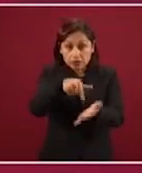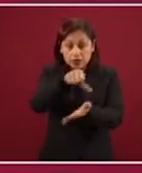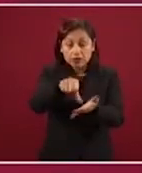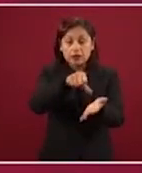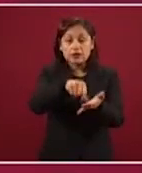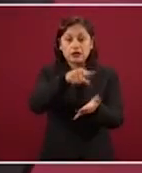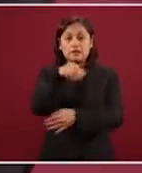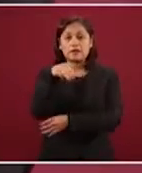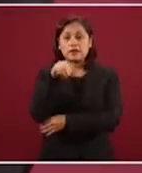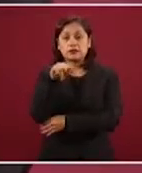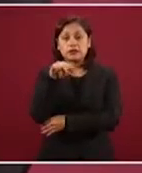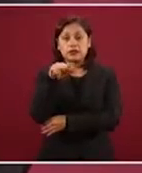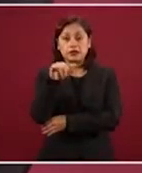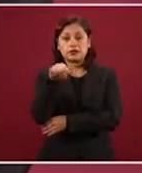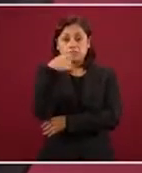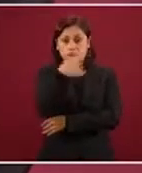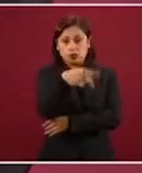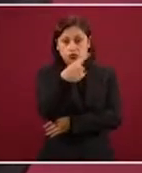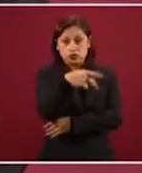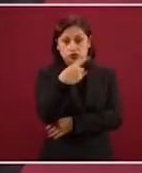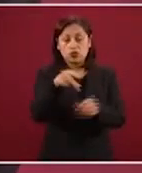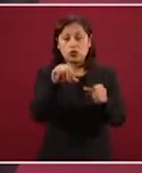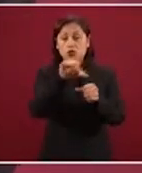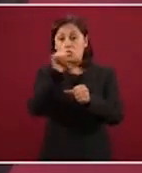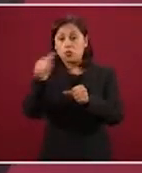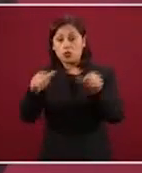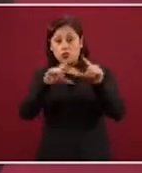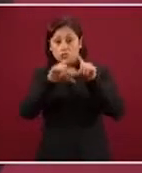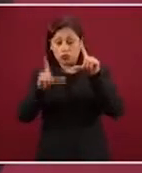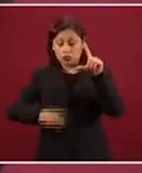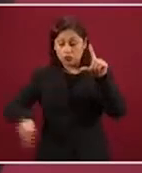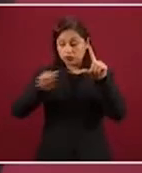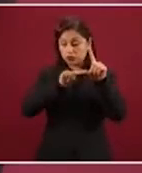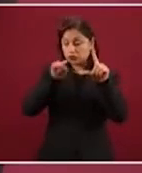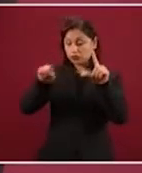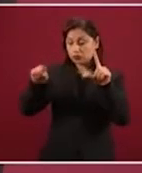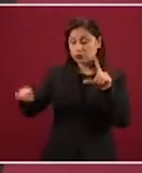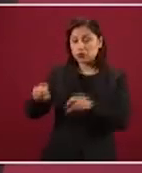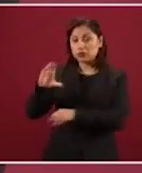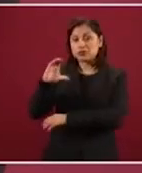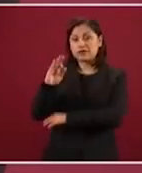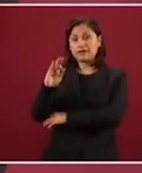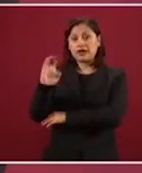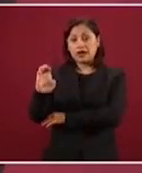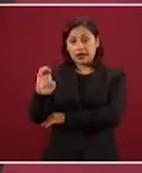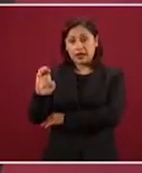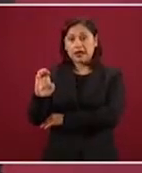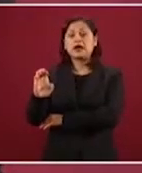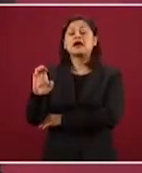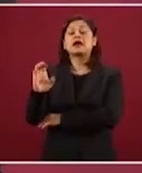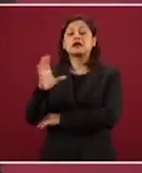Y en general, la Comisión Federal de Electricidad está siendo